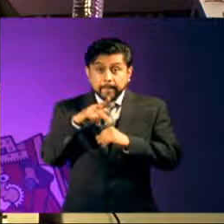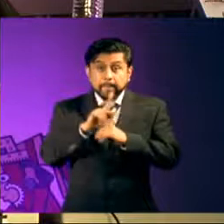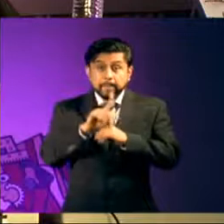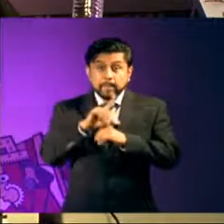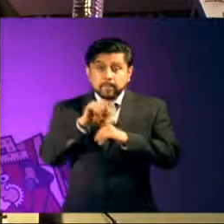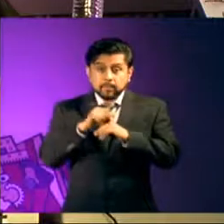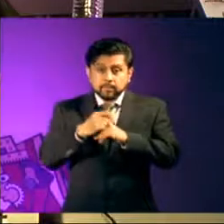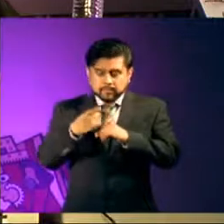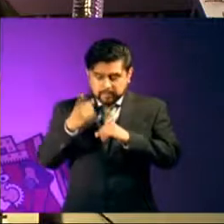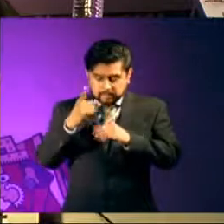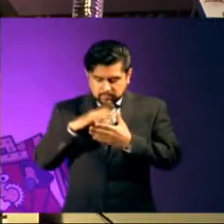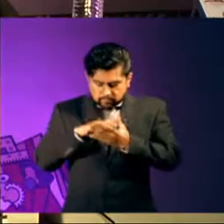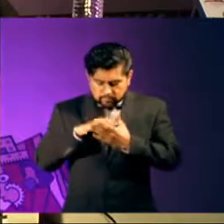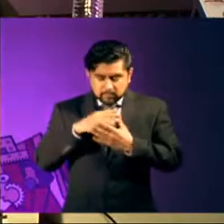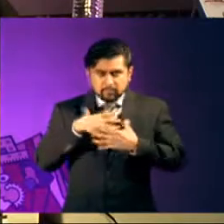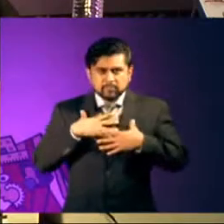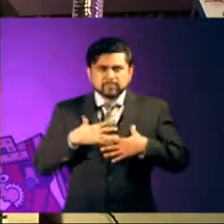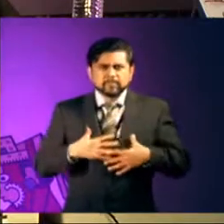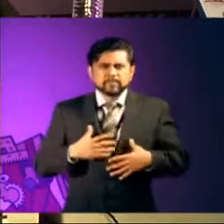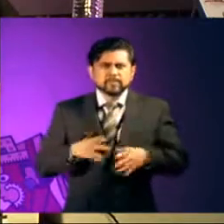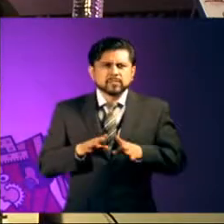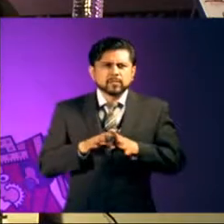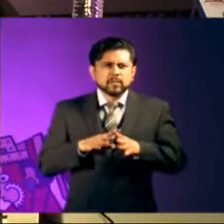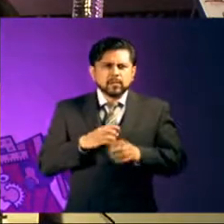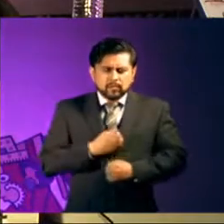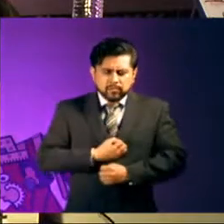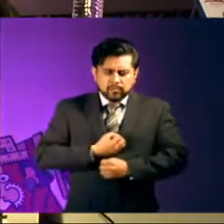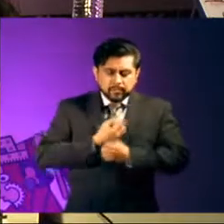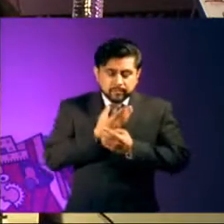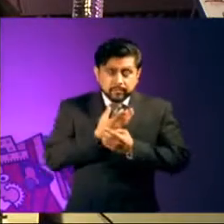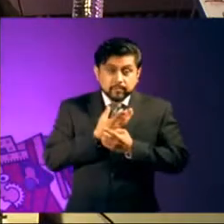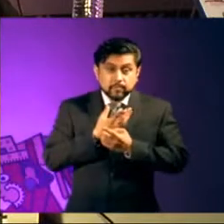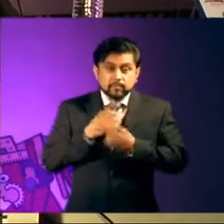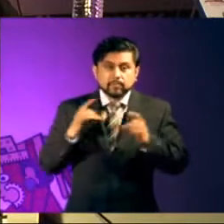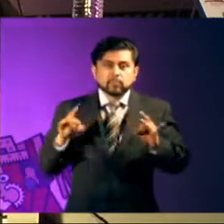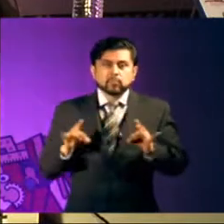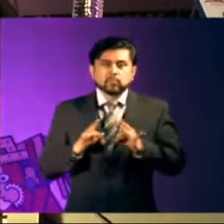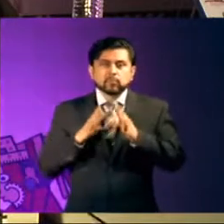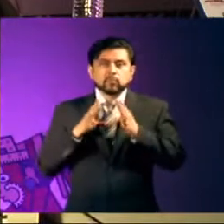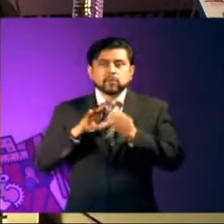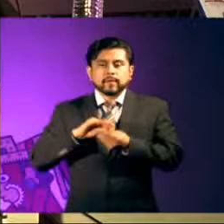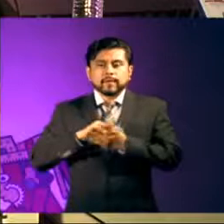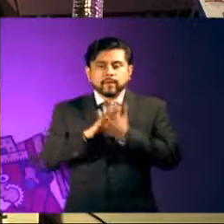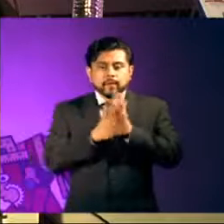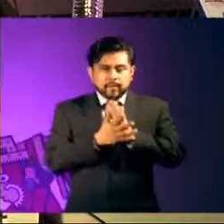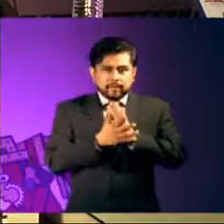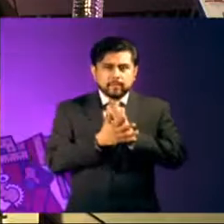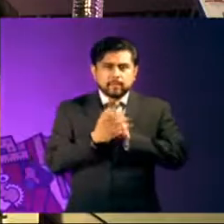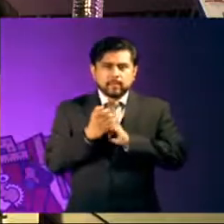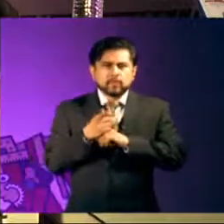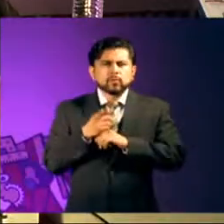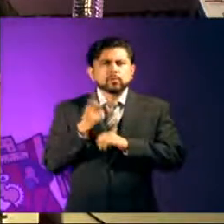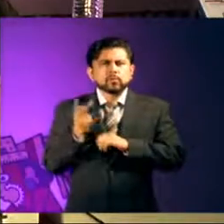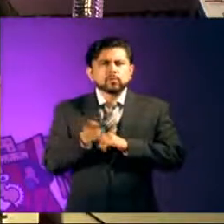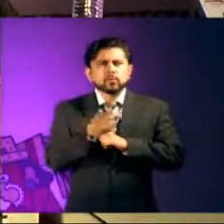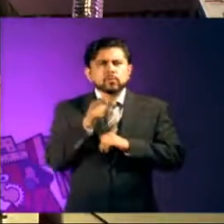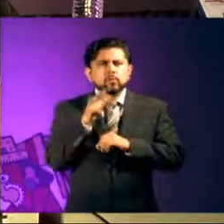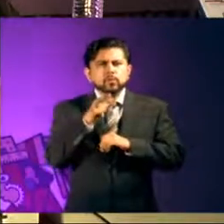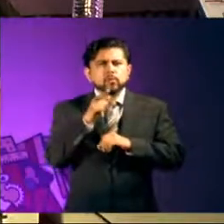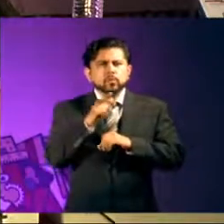cuerpo y cuando te callas en la poética empiezan a cambiar un montón de cosas que cambios no estás tú en tu